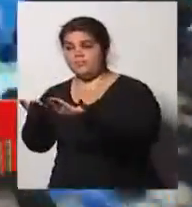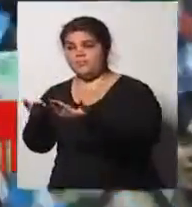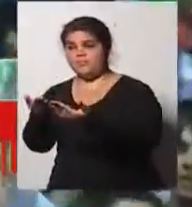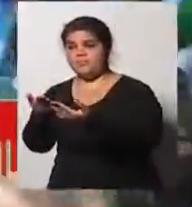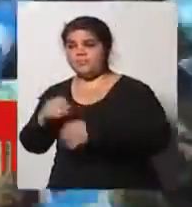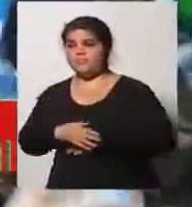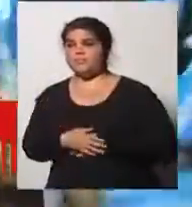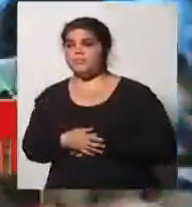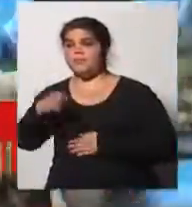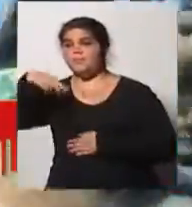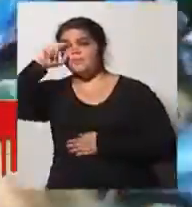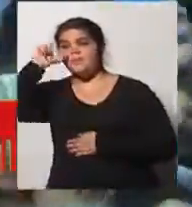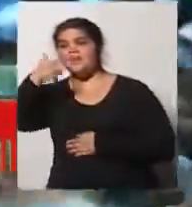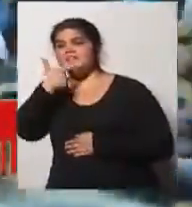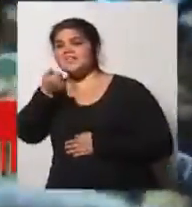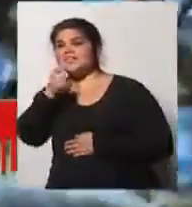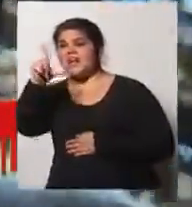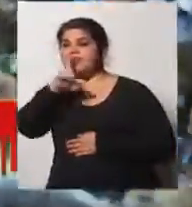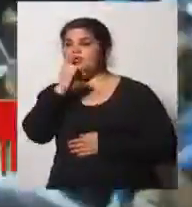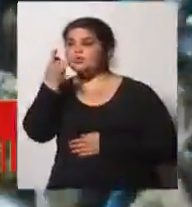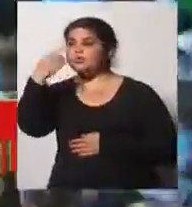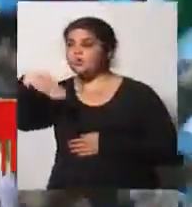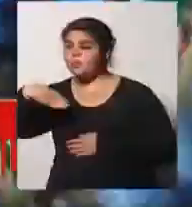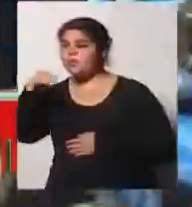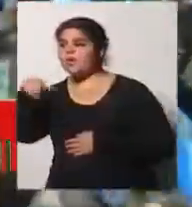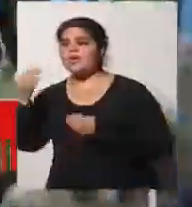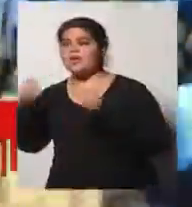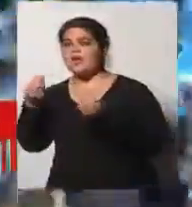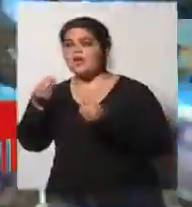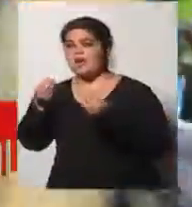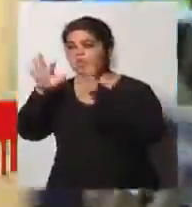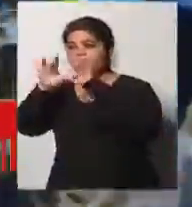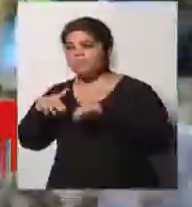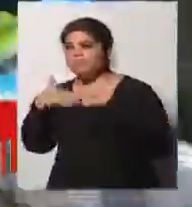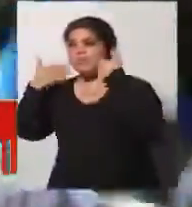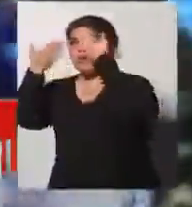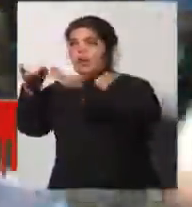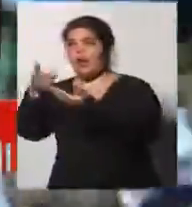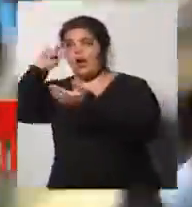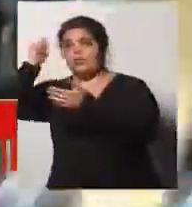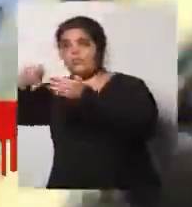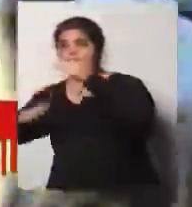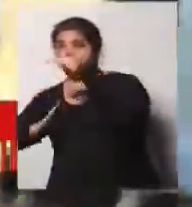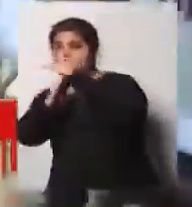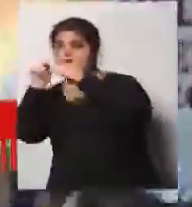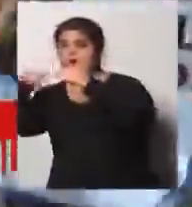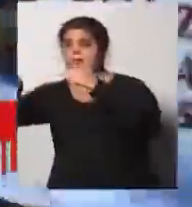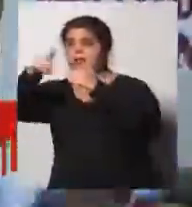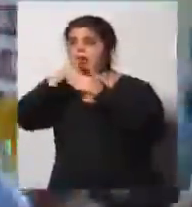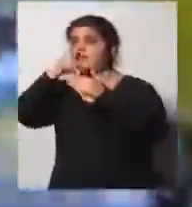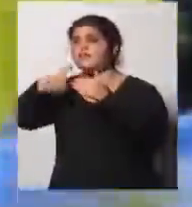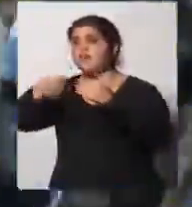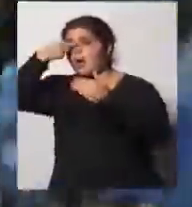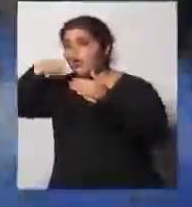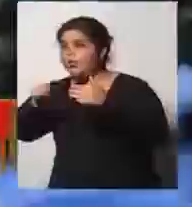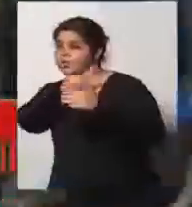saltum cuando la decisión que se está llevando a la Corte de la Nación no es todavía del último tribunal